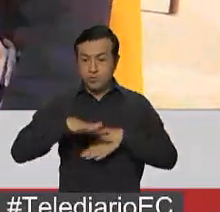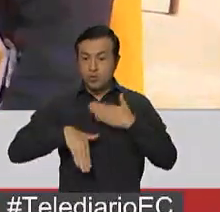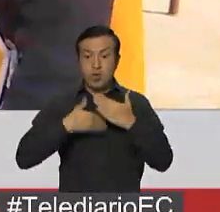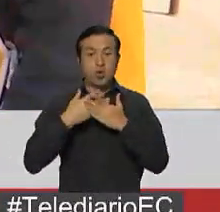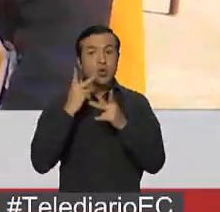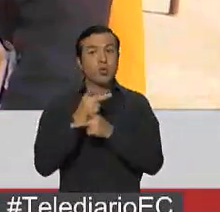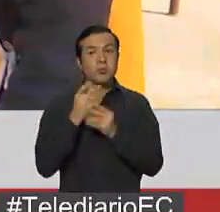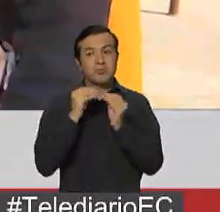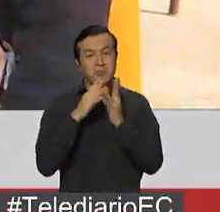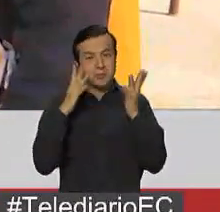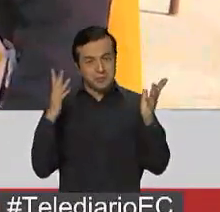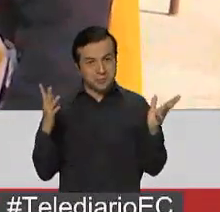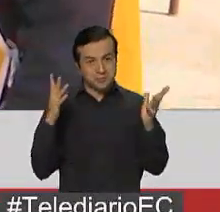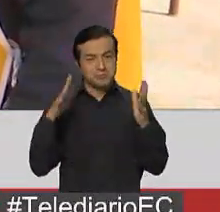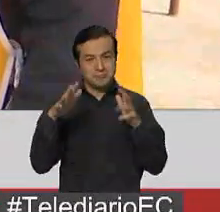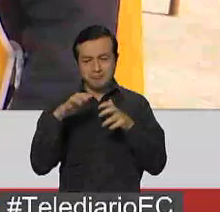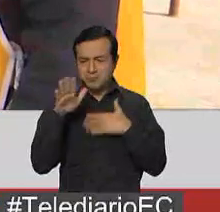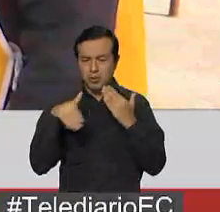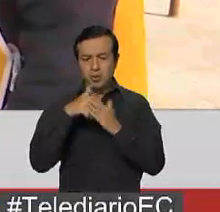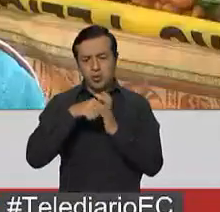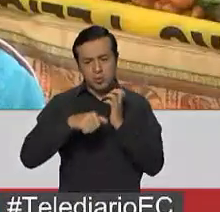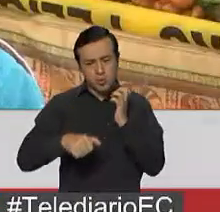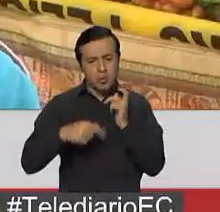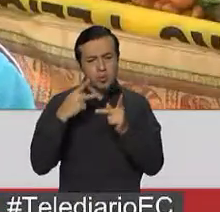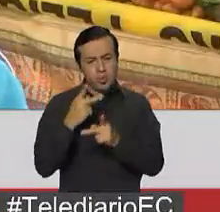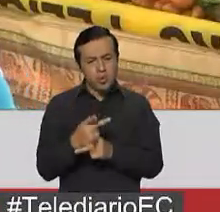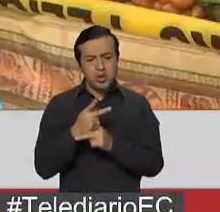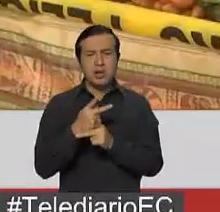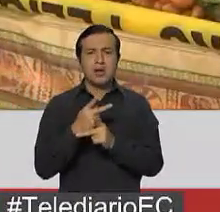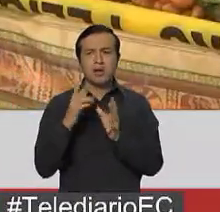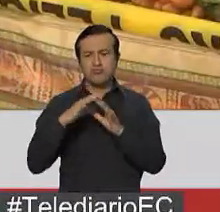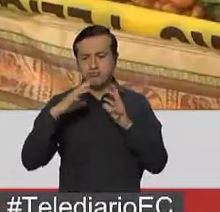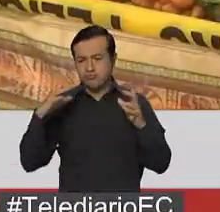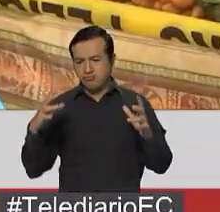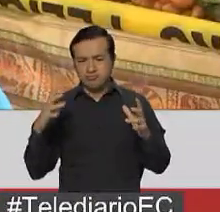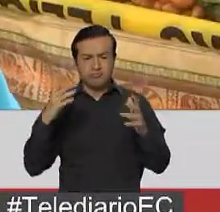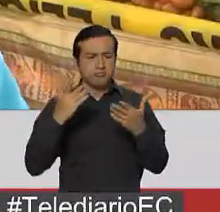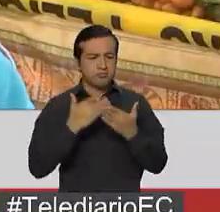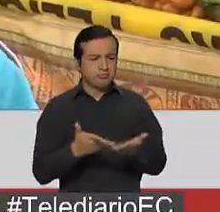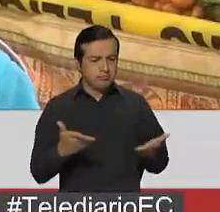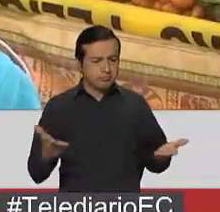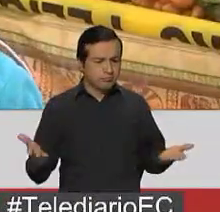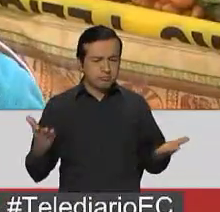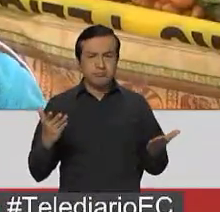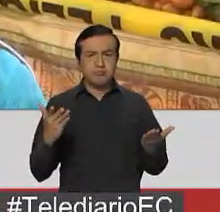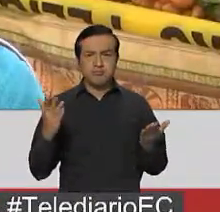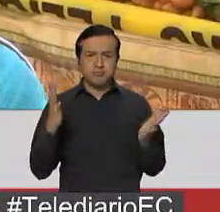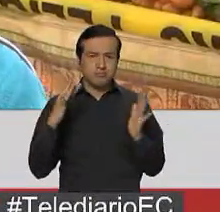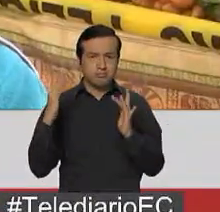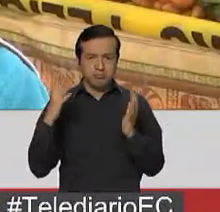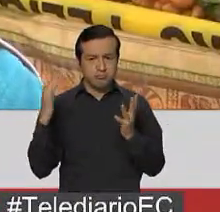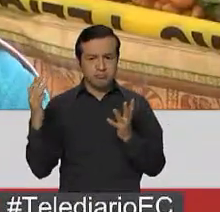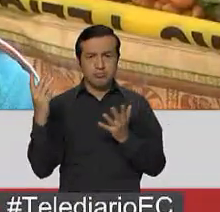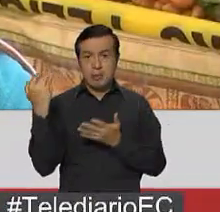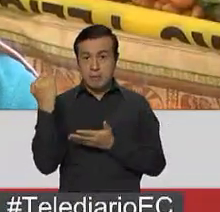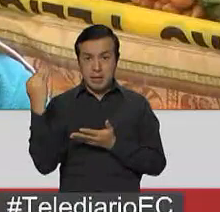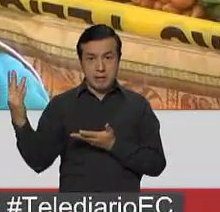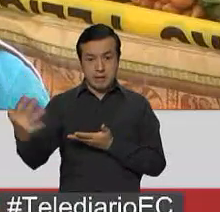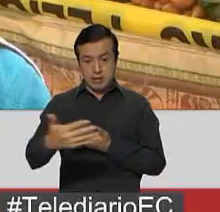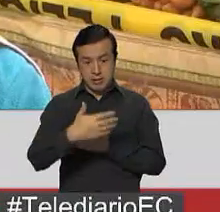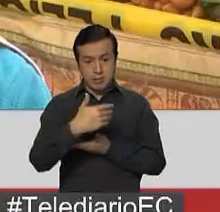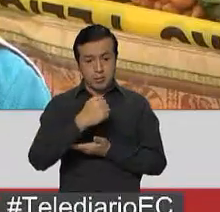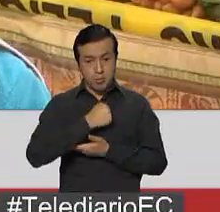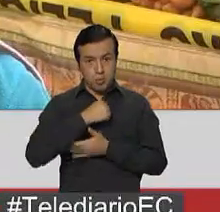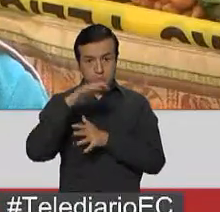los productos tanto granos andinos como hortalizas como como las hierbas medicinales que tenemos en nuestras chacras